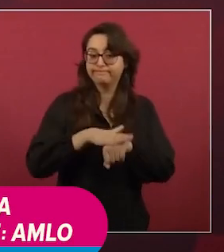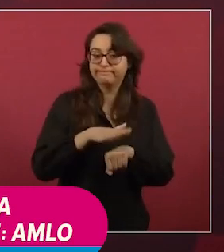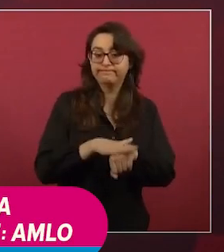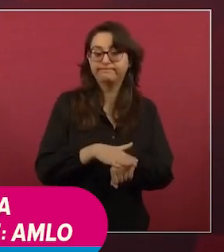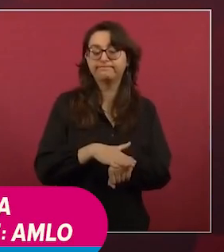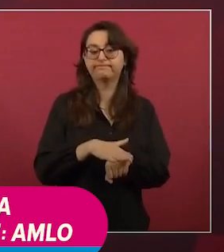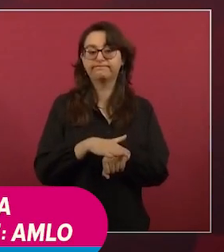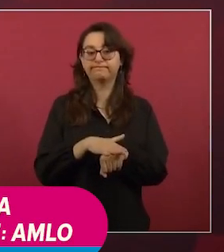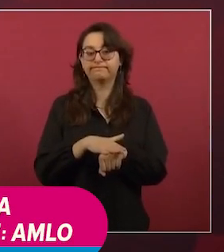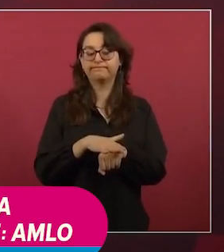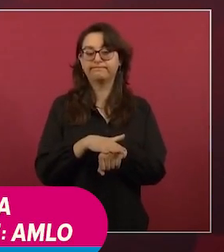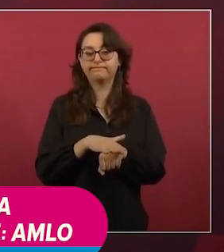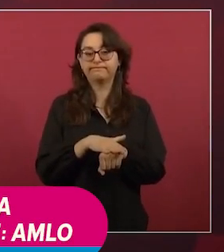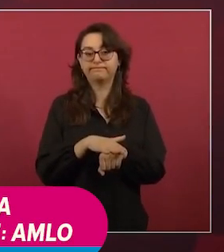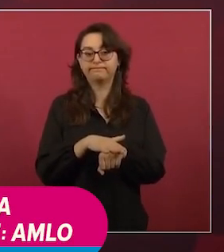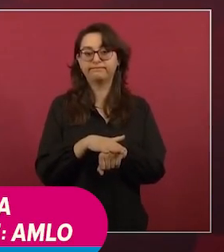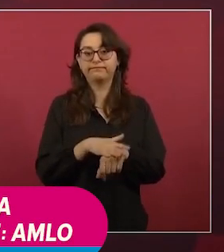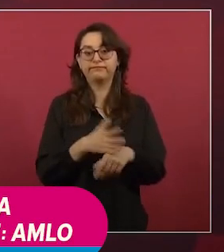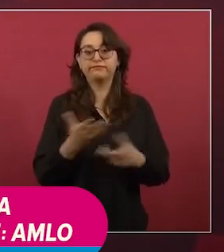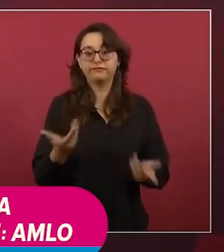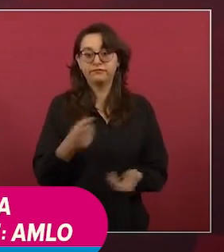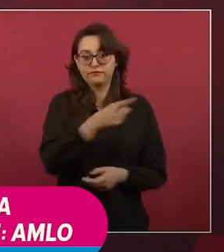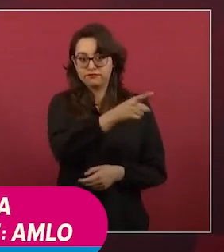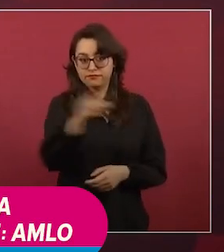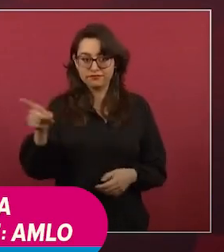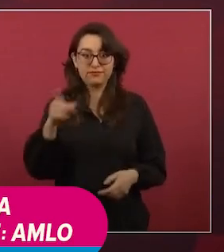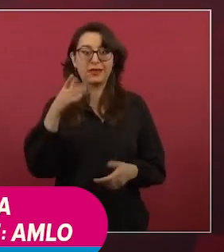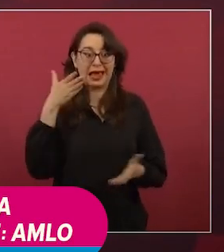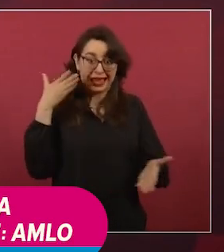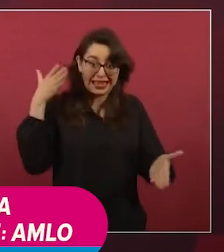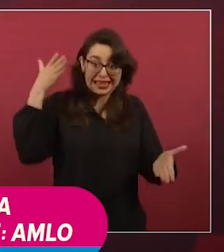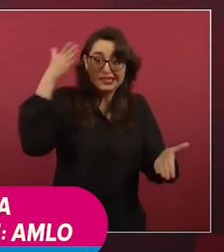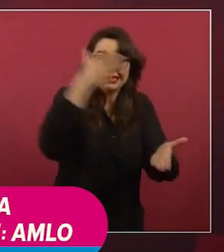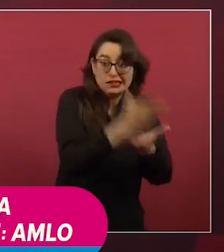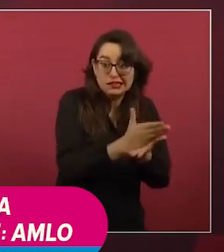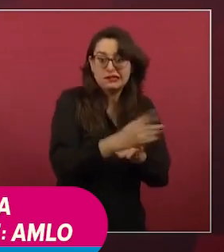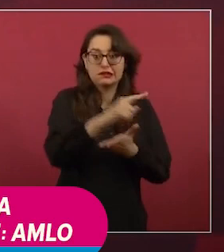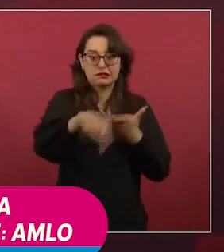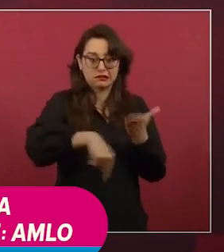me gustaría mucho que conocieran